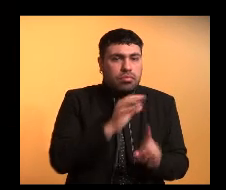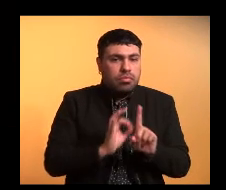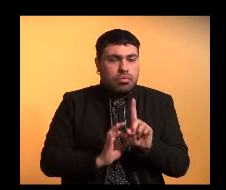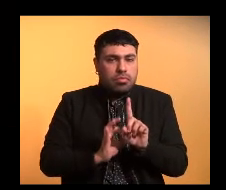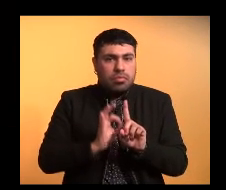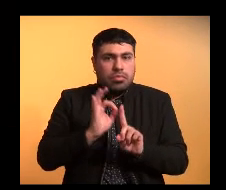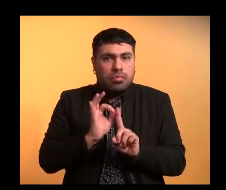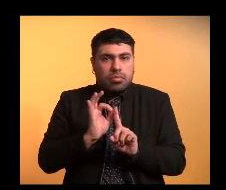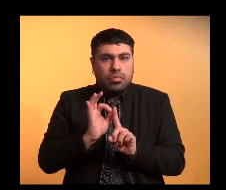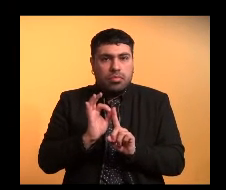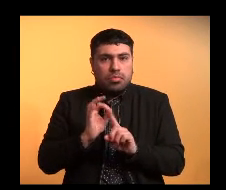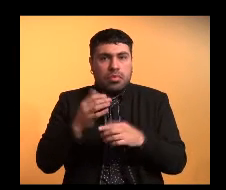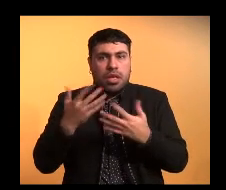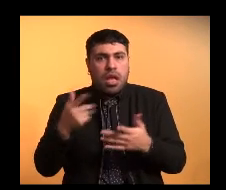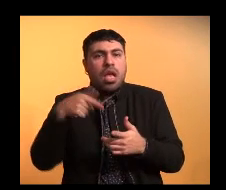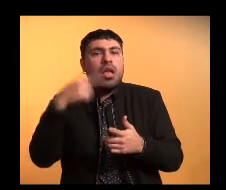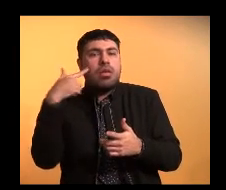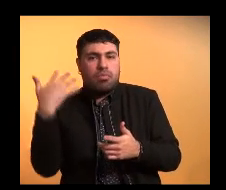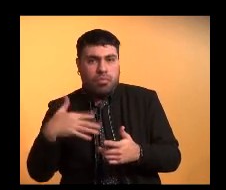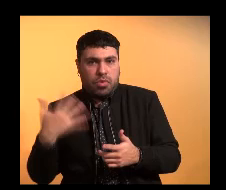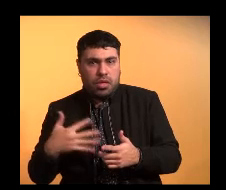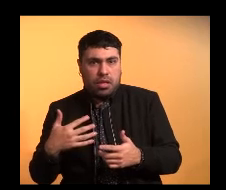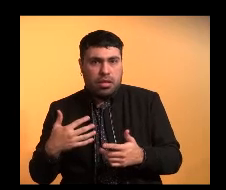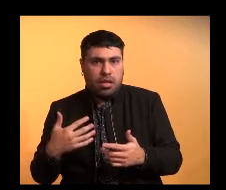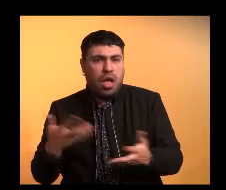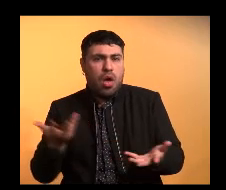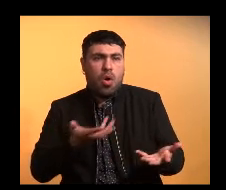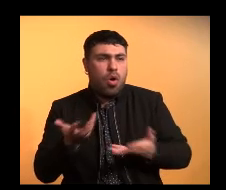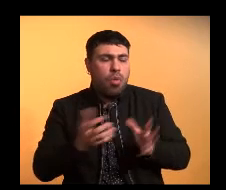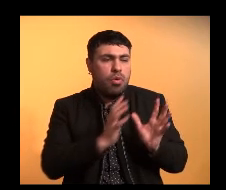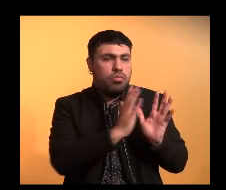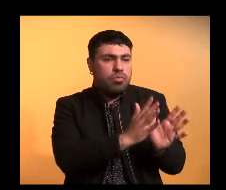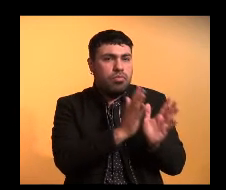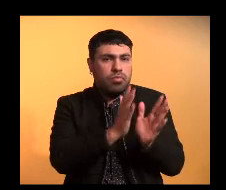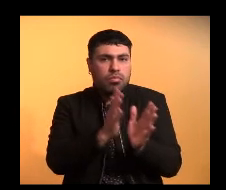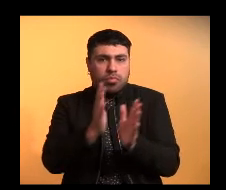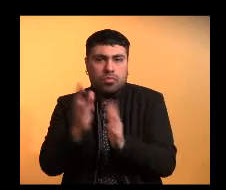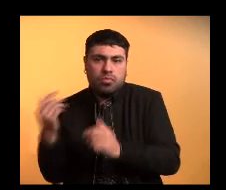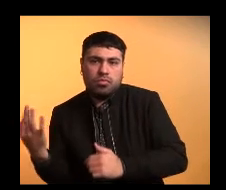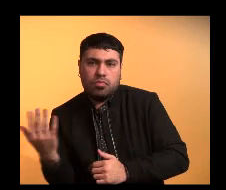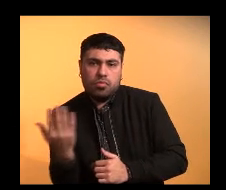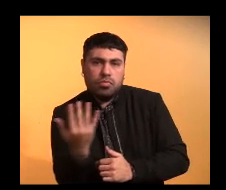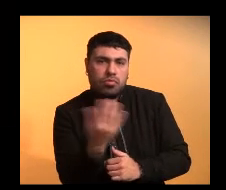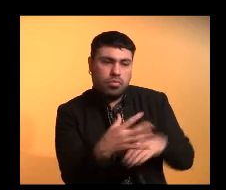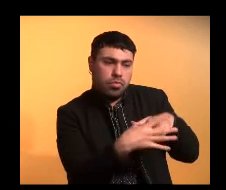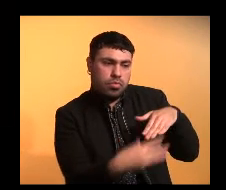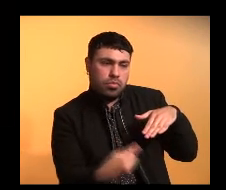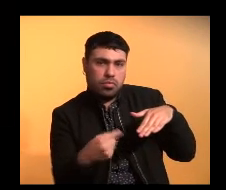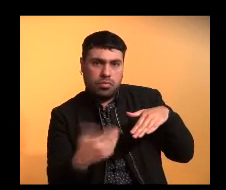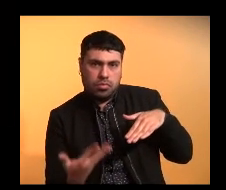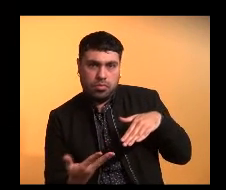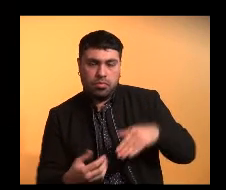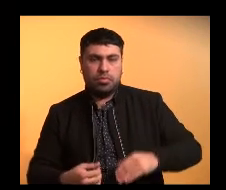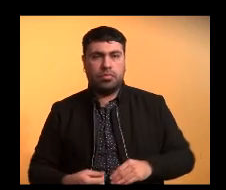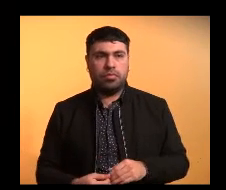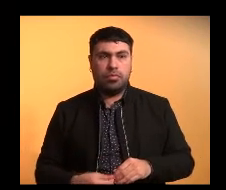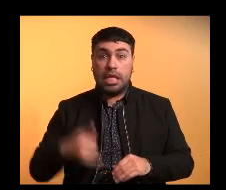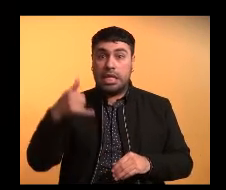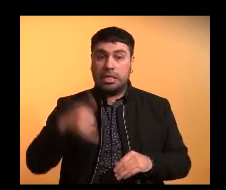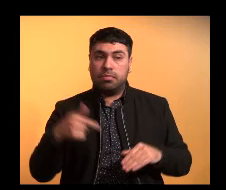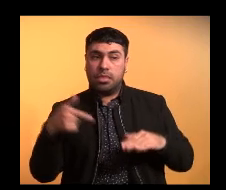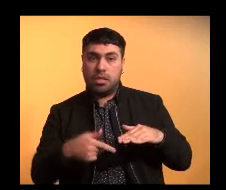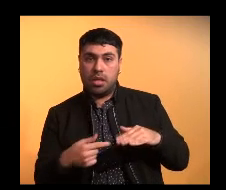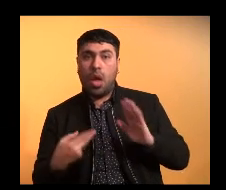herbivoría, son factores importantes que determinan la distribución de las algas en Antártica. son grupos que están amenazados